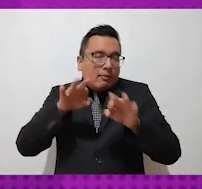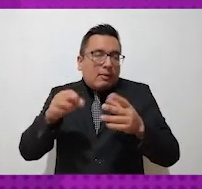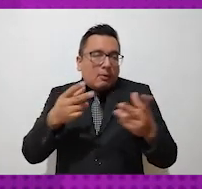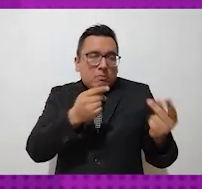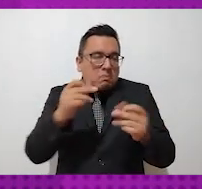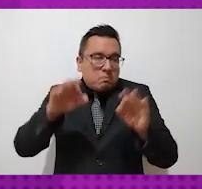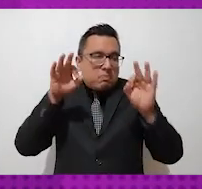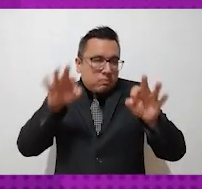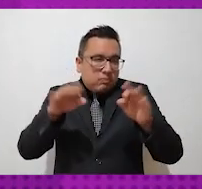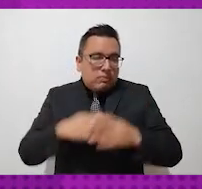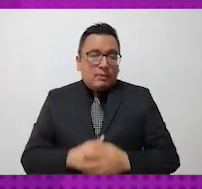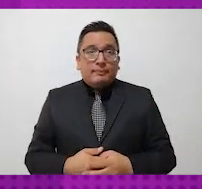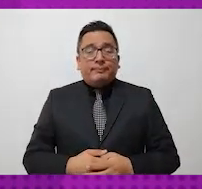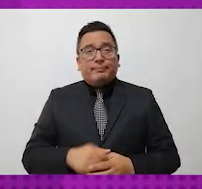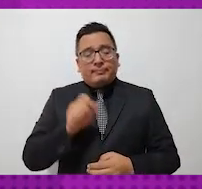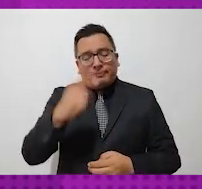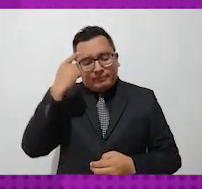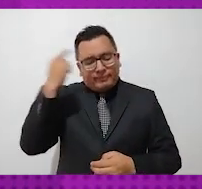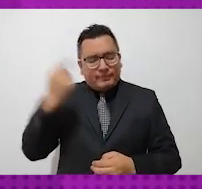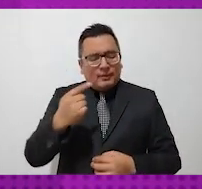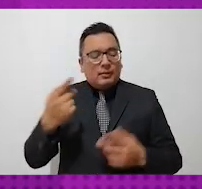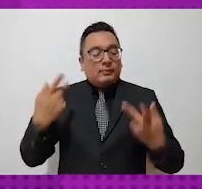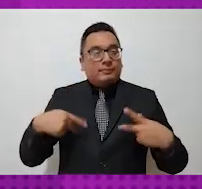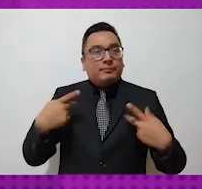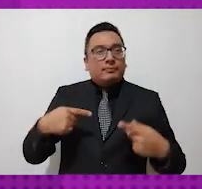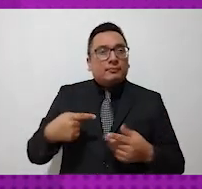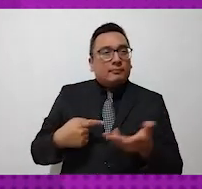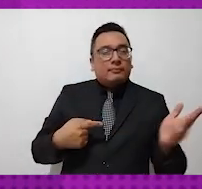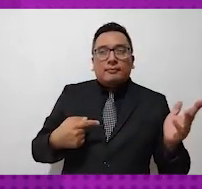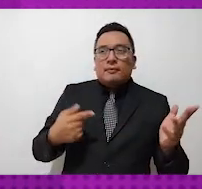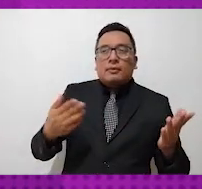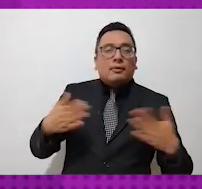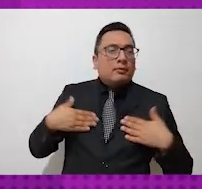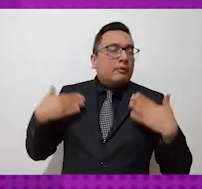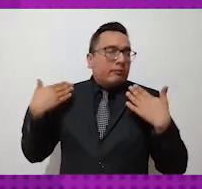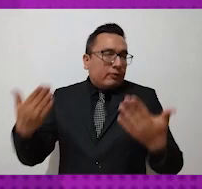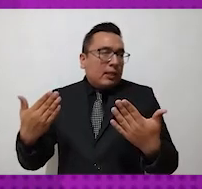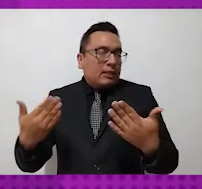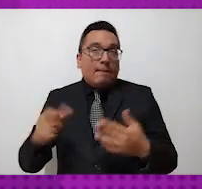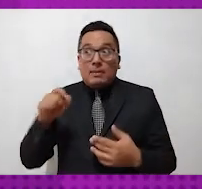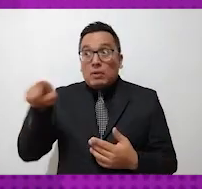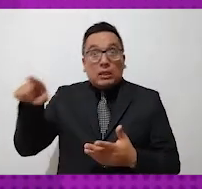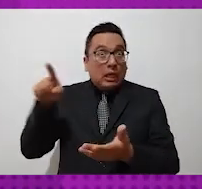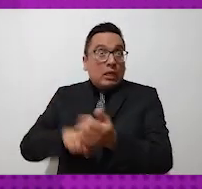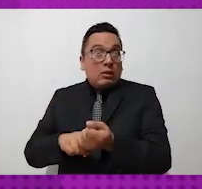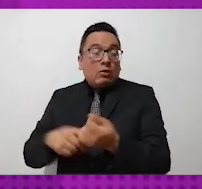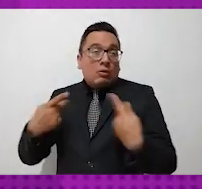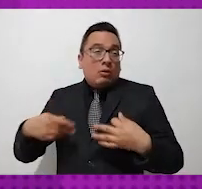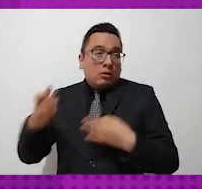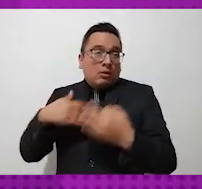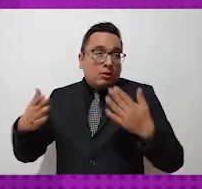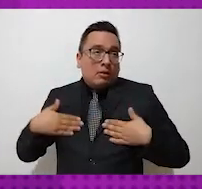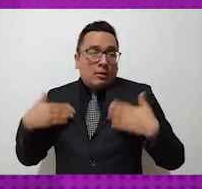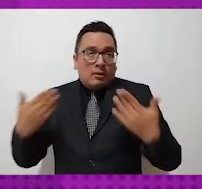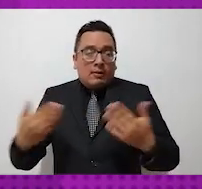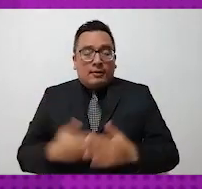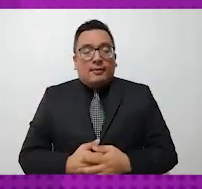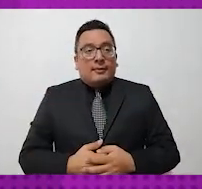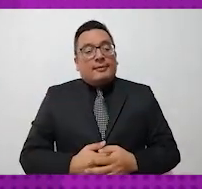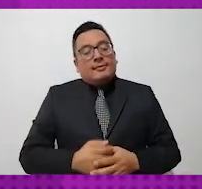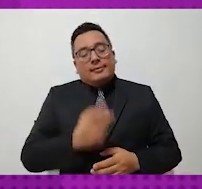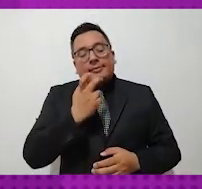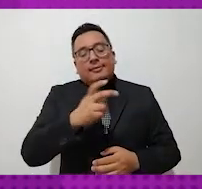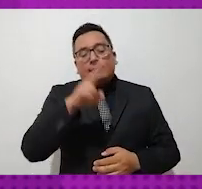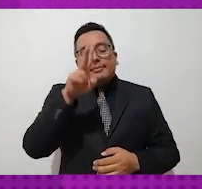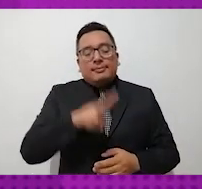que fortalecer la confiabilidad que existe internamente y también hacia el exterior. Sí, yo creo que trabajar de